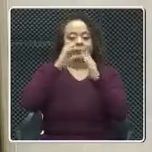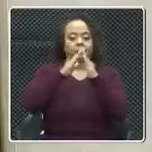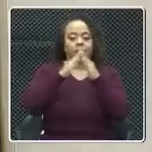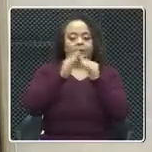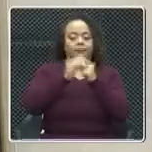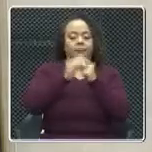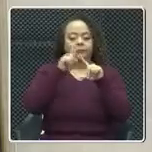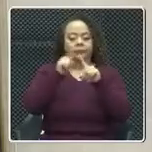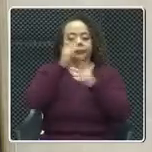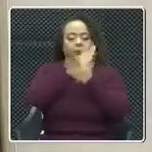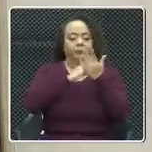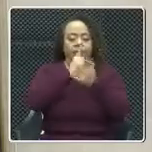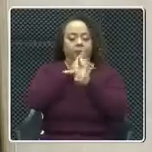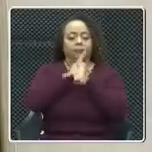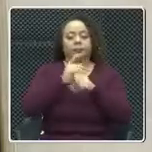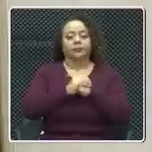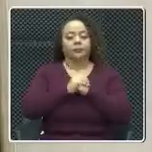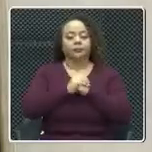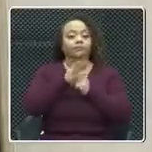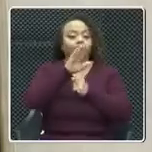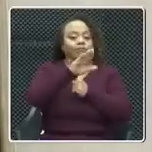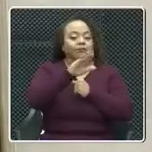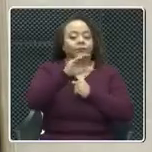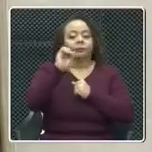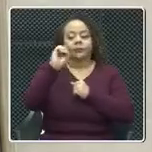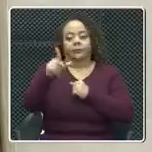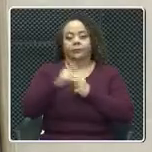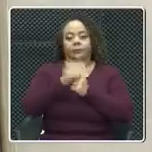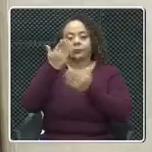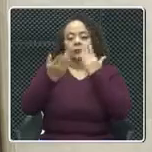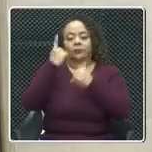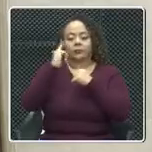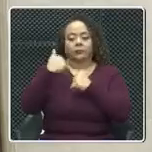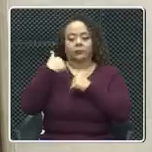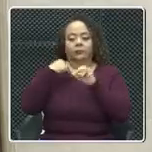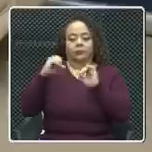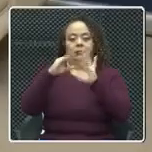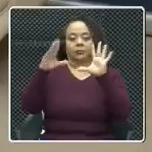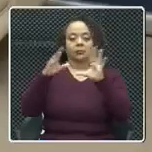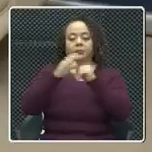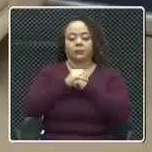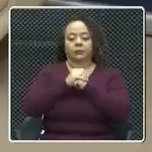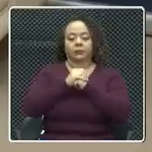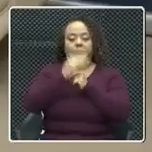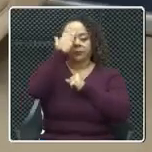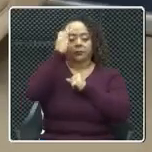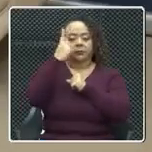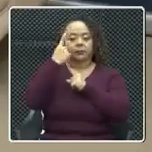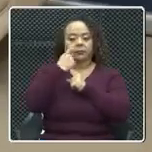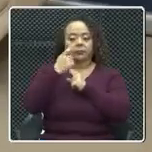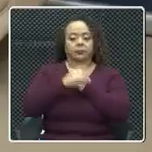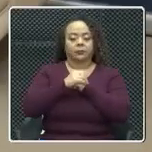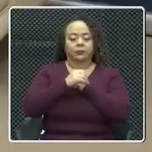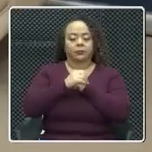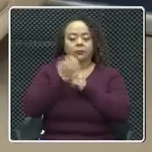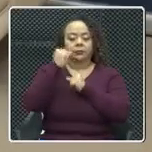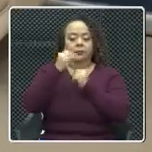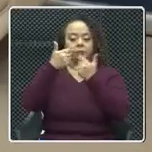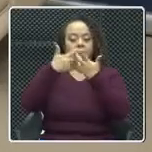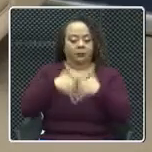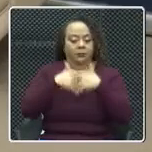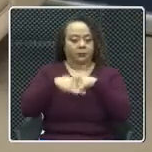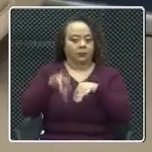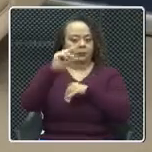pero desde el marco preventivo. Ok. Tal vez ahí como para dejarlo claro, el hecho de, porque nos están preguntando, si la empresa no